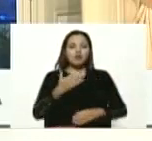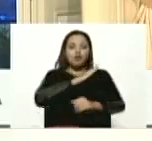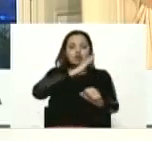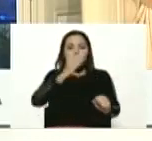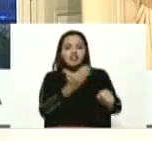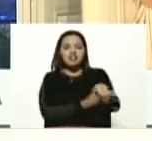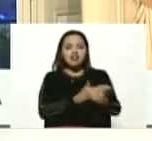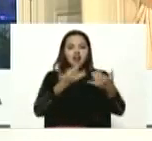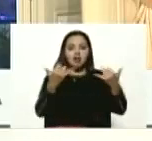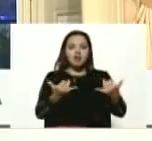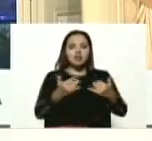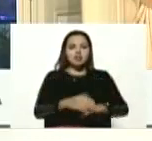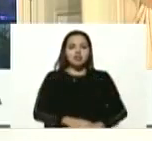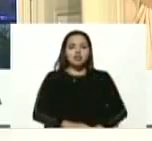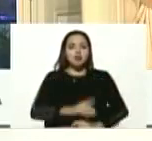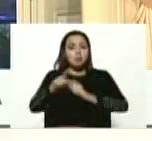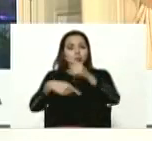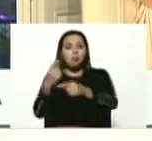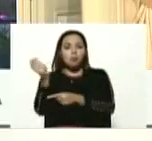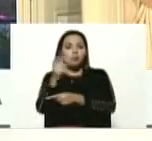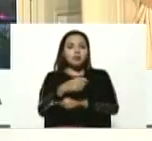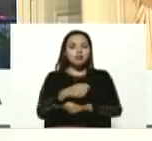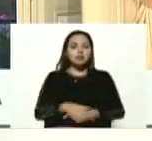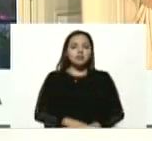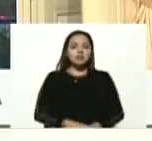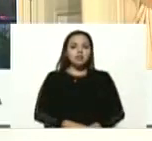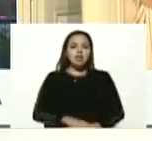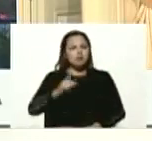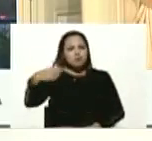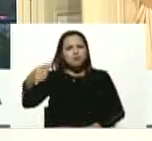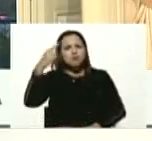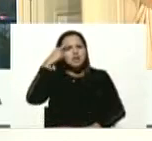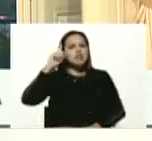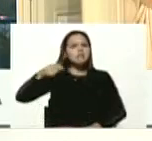fortalecerlas ahora en el segundo semestre. Ya sobre eso vamos a hablar en los próximos días.